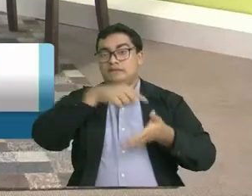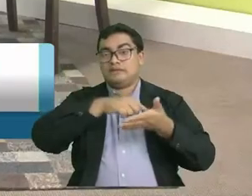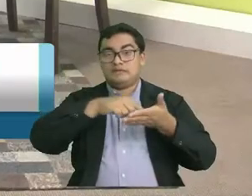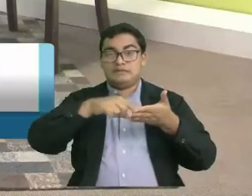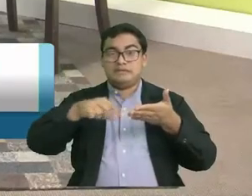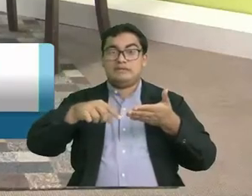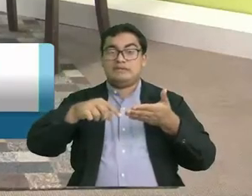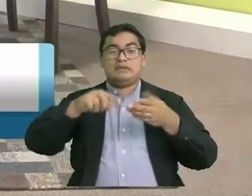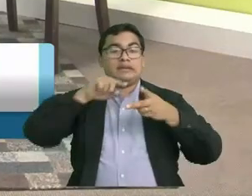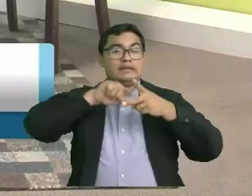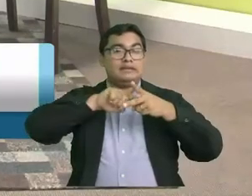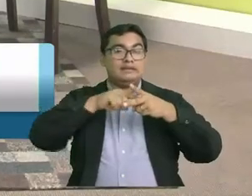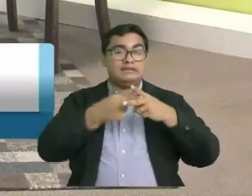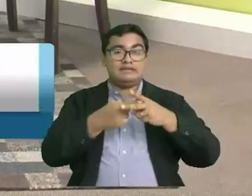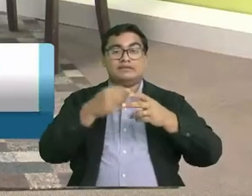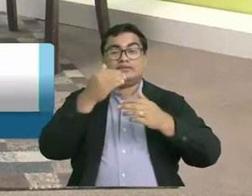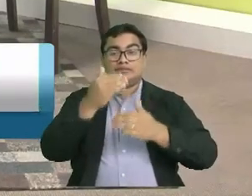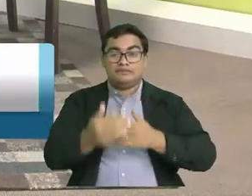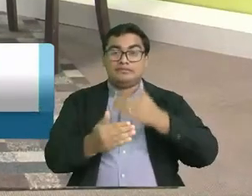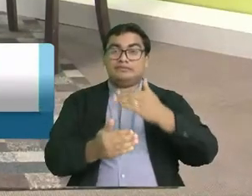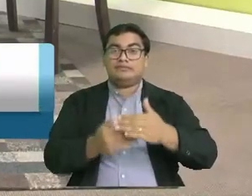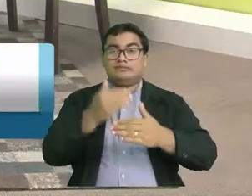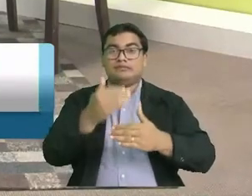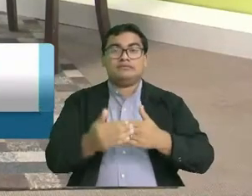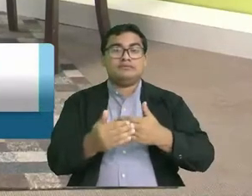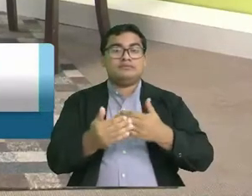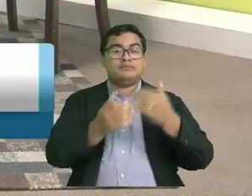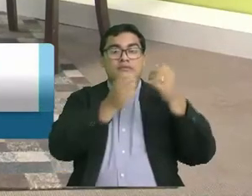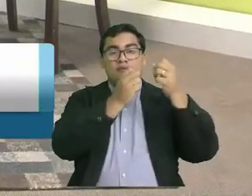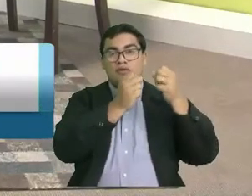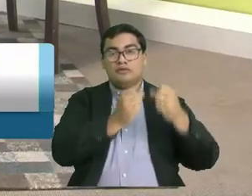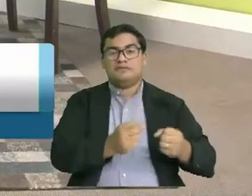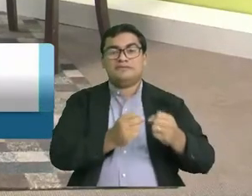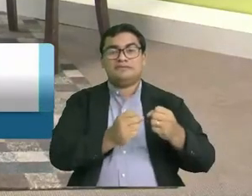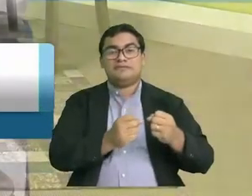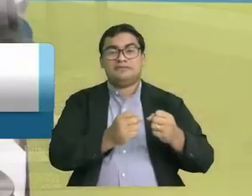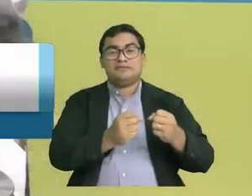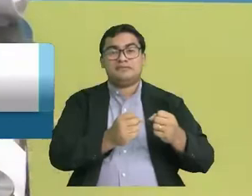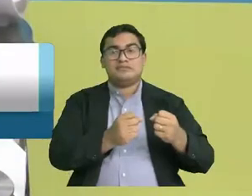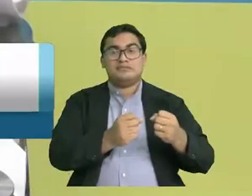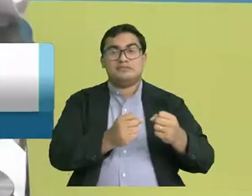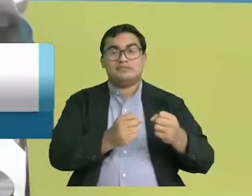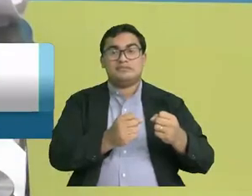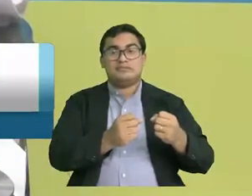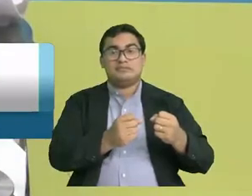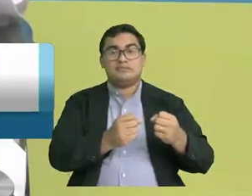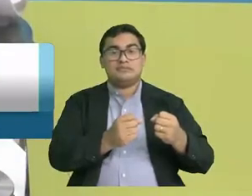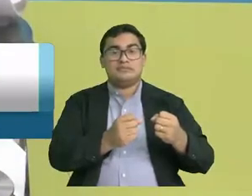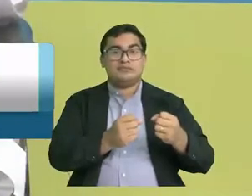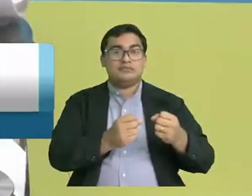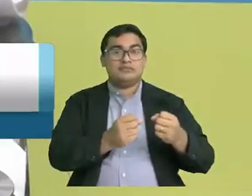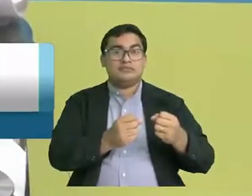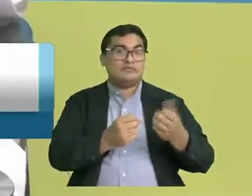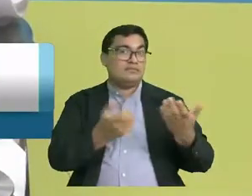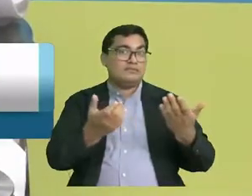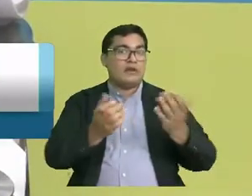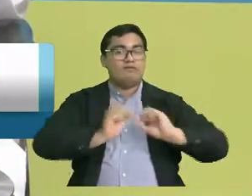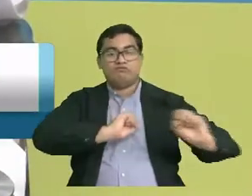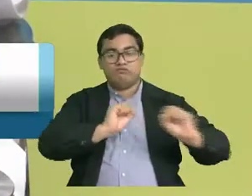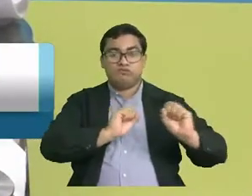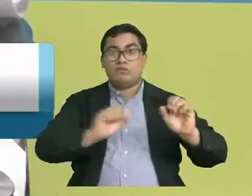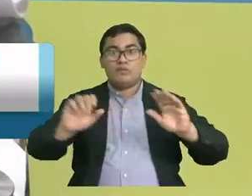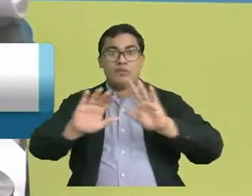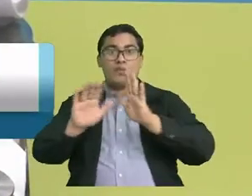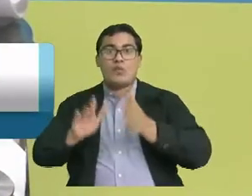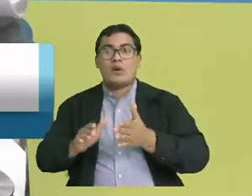empieza entonces un proceso que en el varón es mucho más dinámico que en la mujer. En